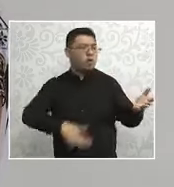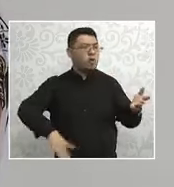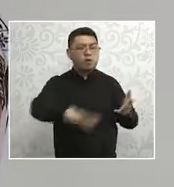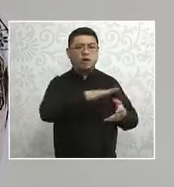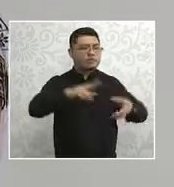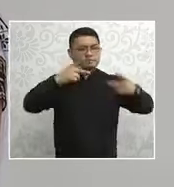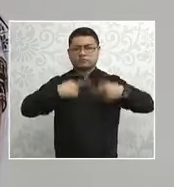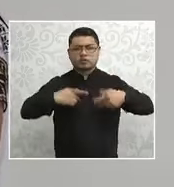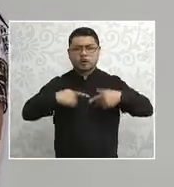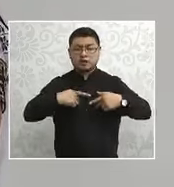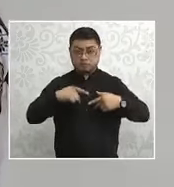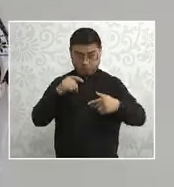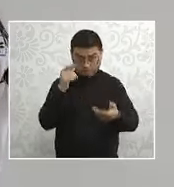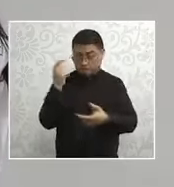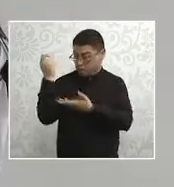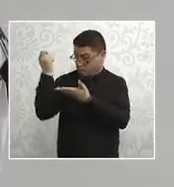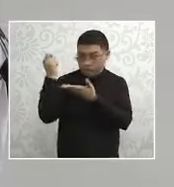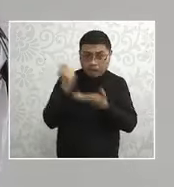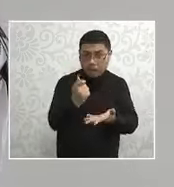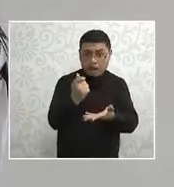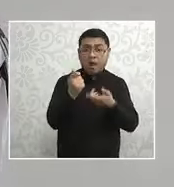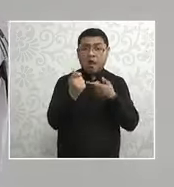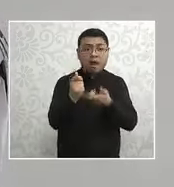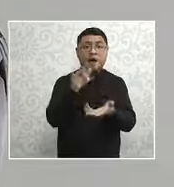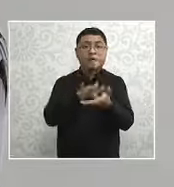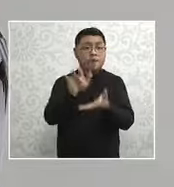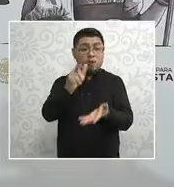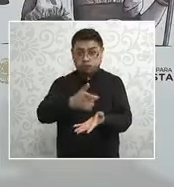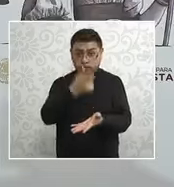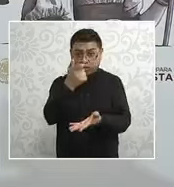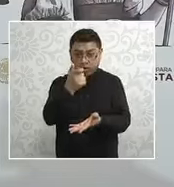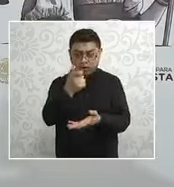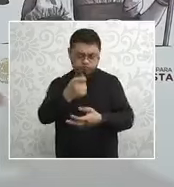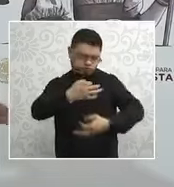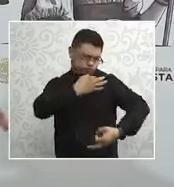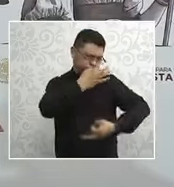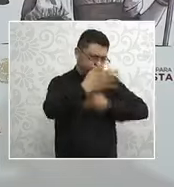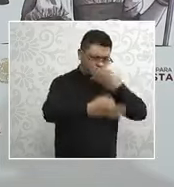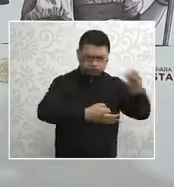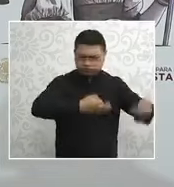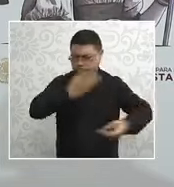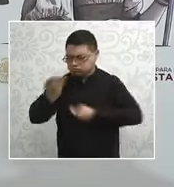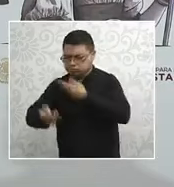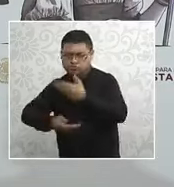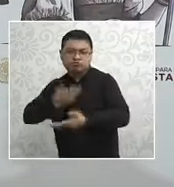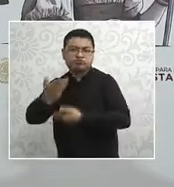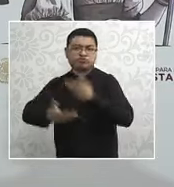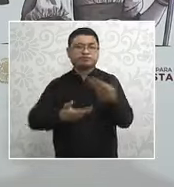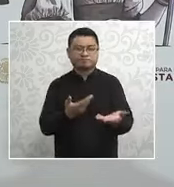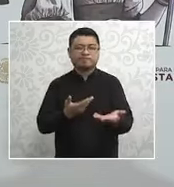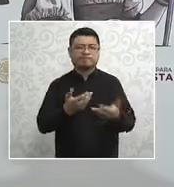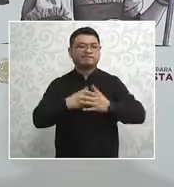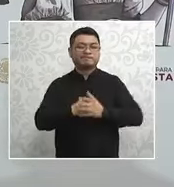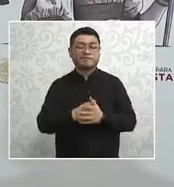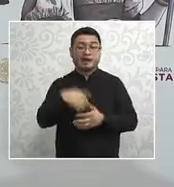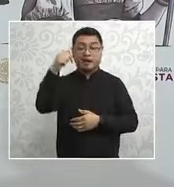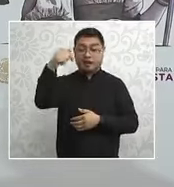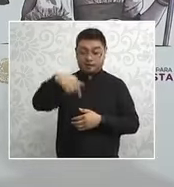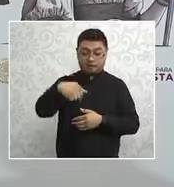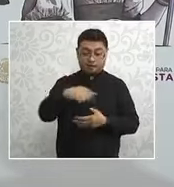programas de bienestar van a continuar en todo el territorio nacional aquí en escarcega 20,000